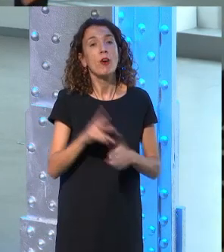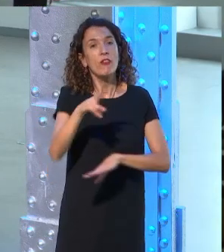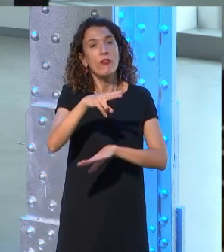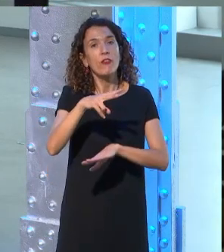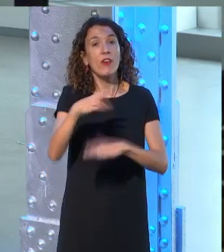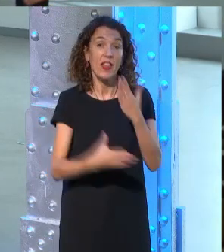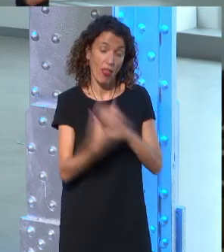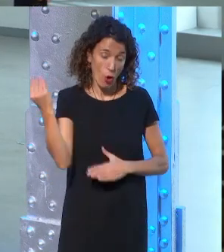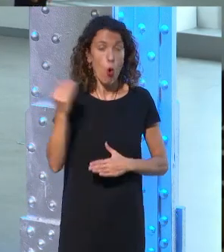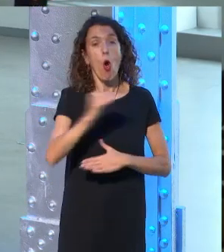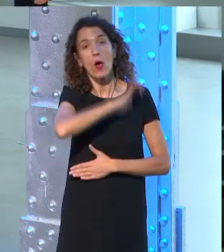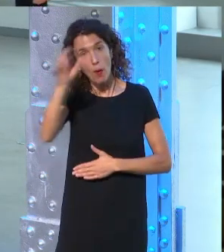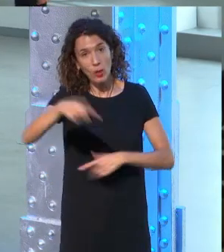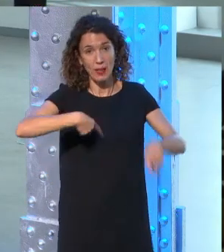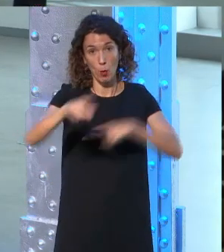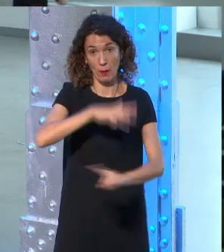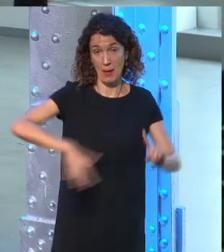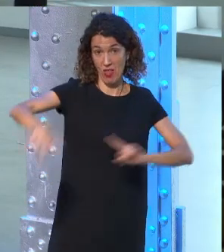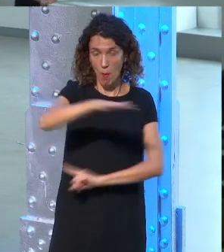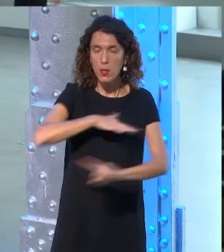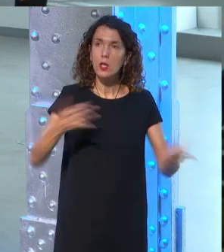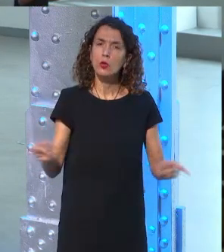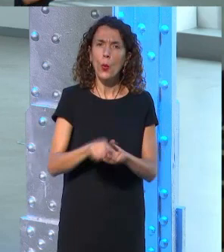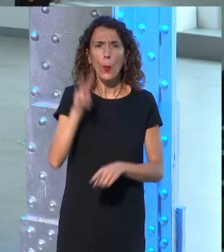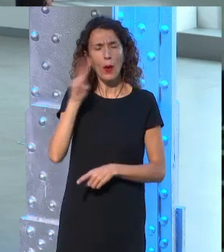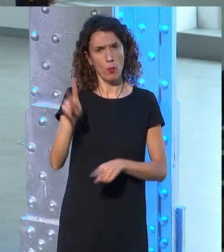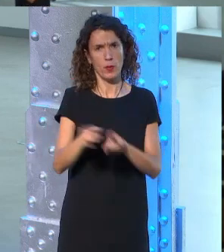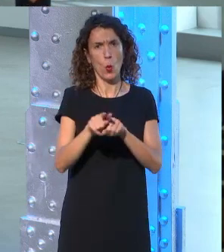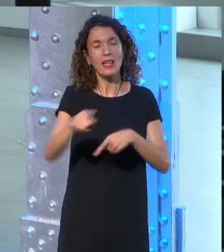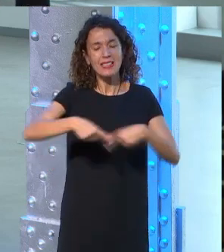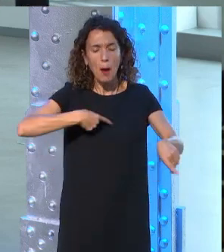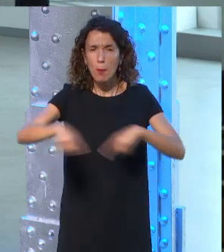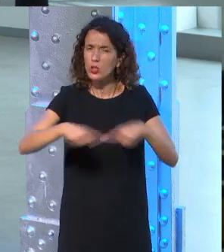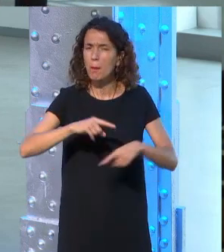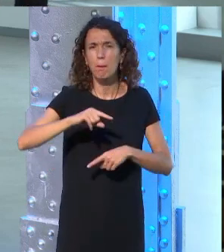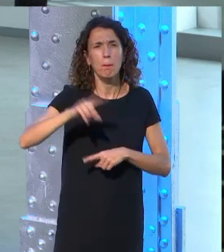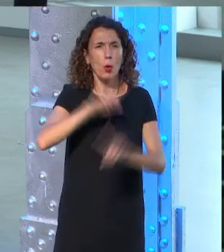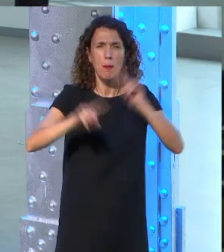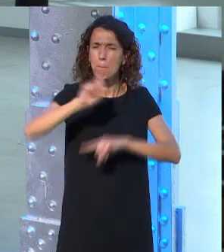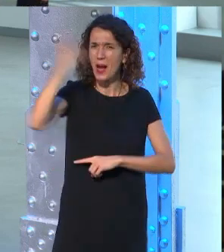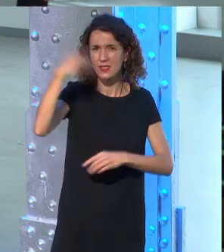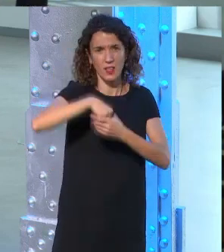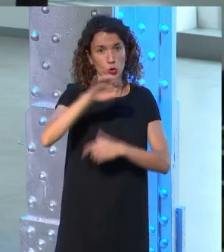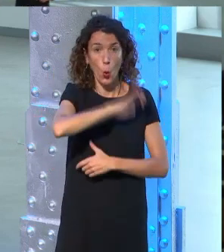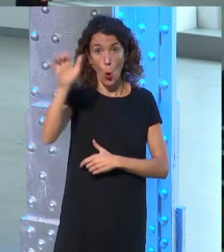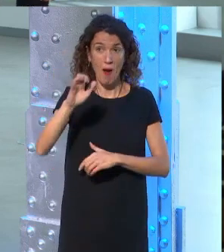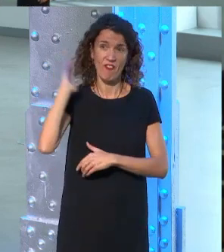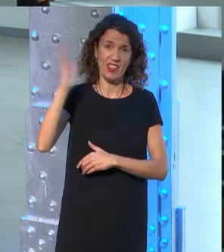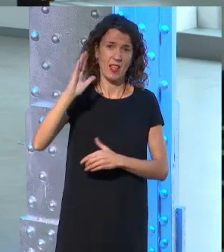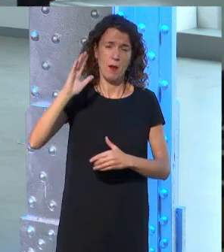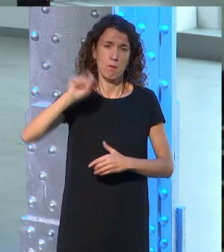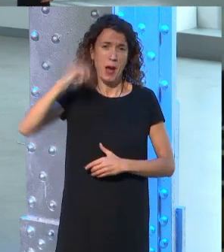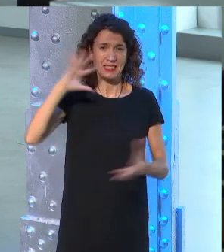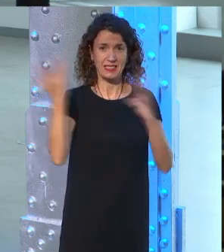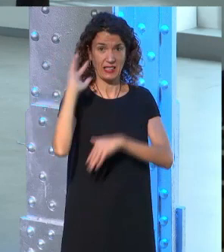Federación Europea de Transporte y Medio Ambiente, vemos que el transporte es el mayor problema en Europa para el clima. De